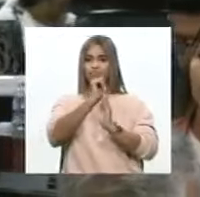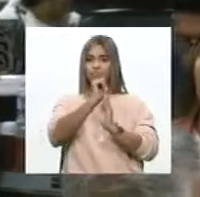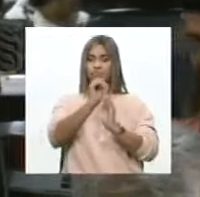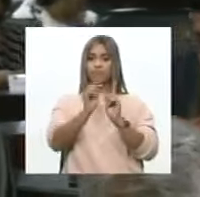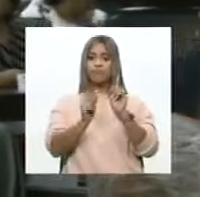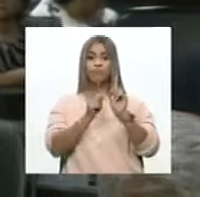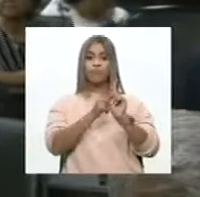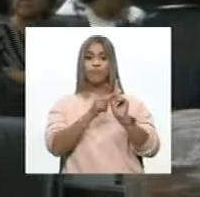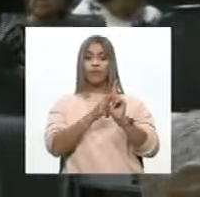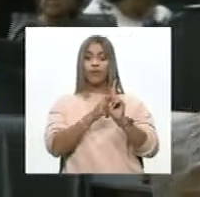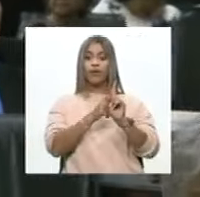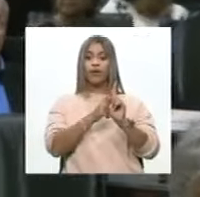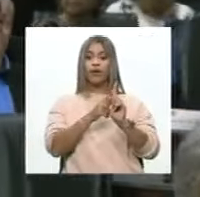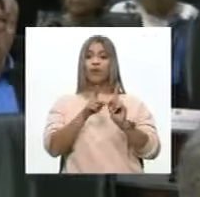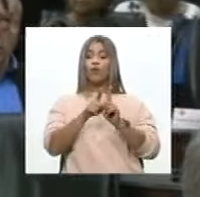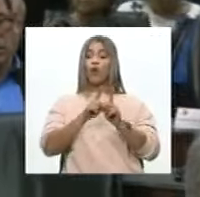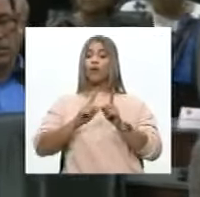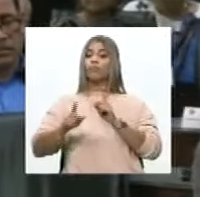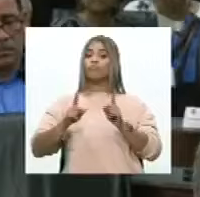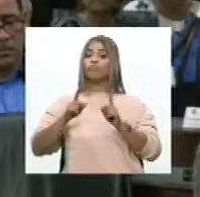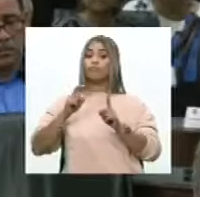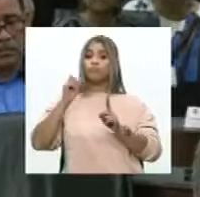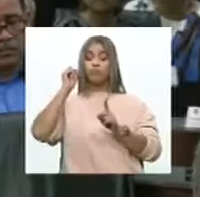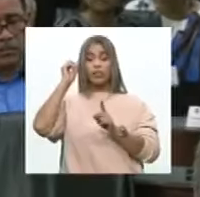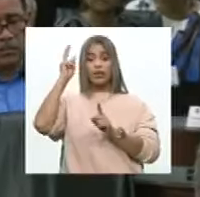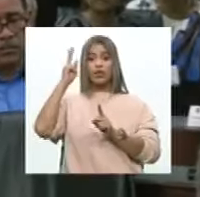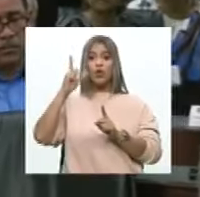gran cacique Huaycaipuro.